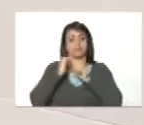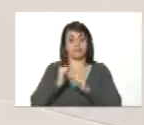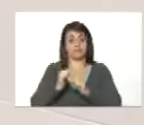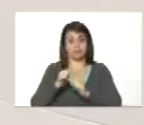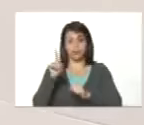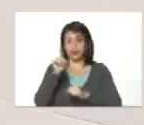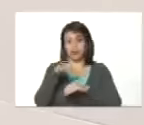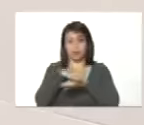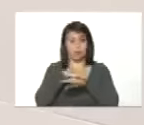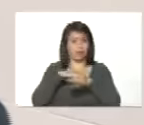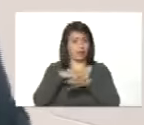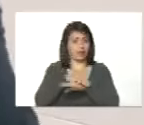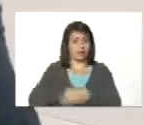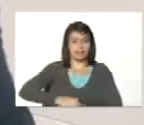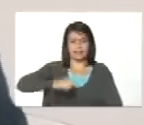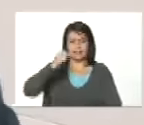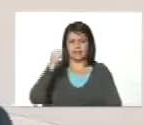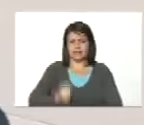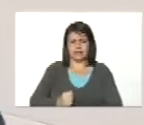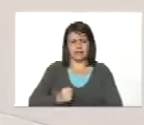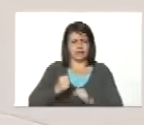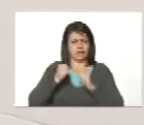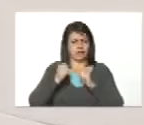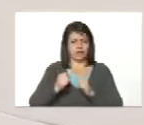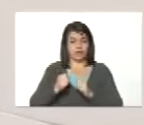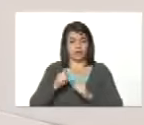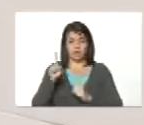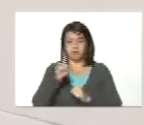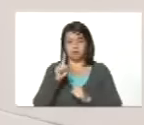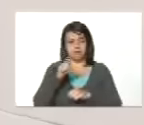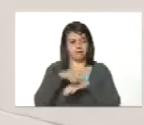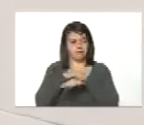No nos perdonan la terquedad.